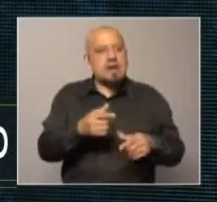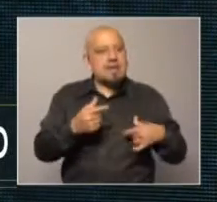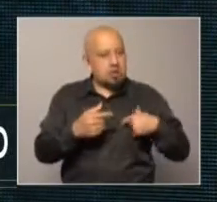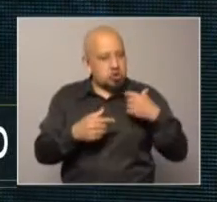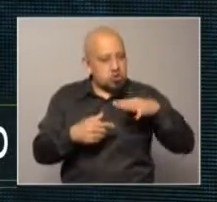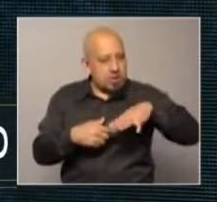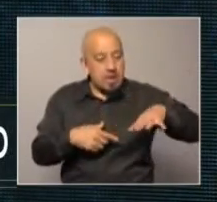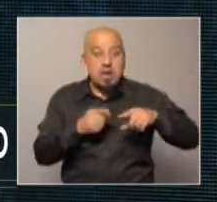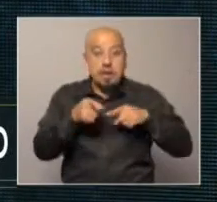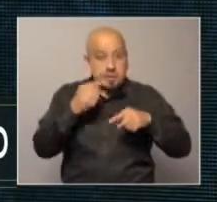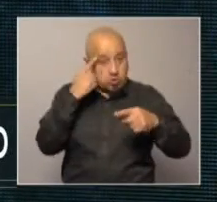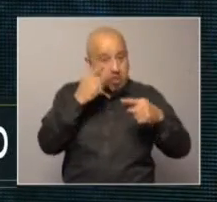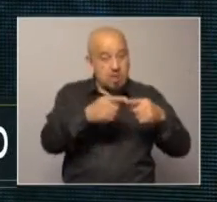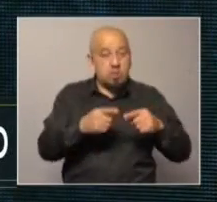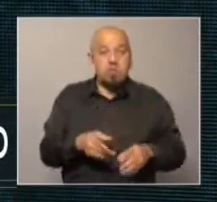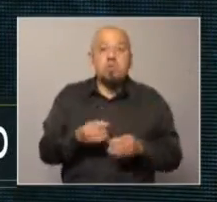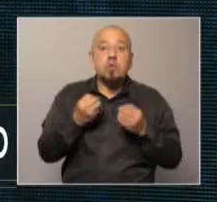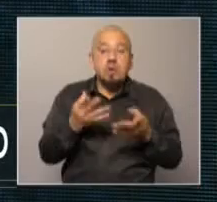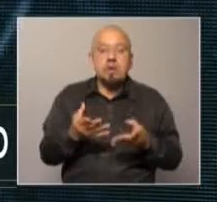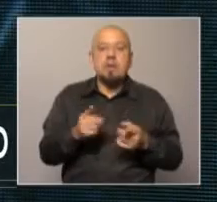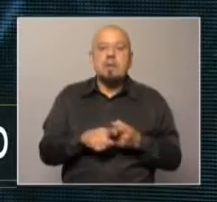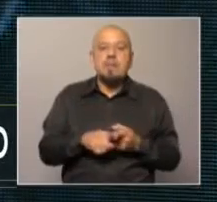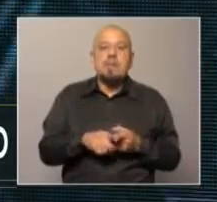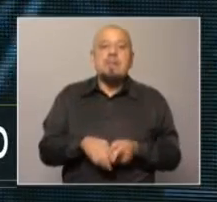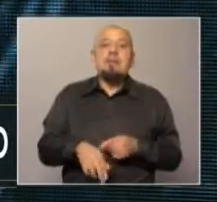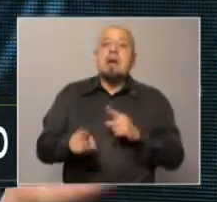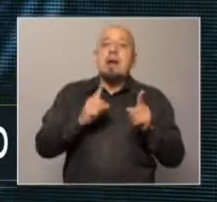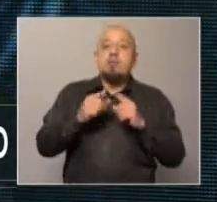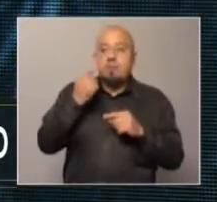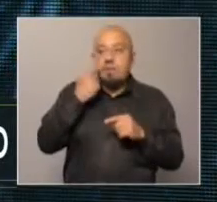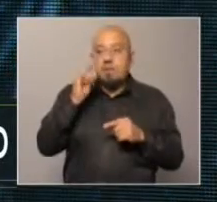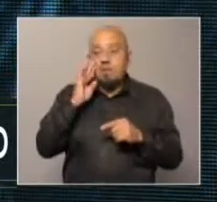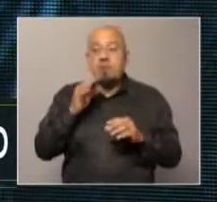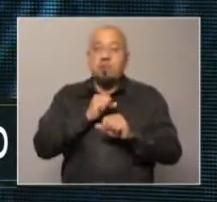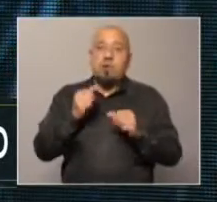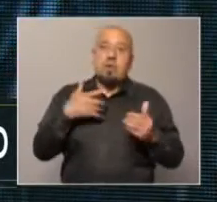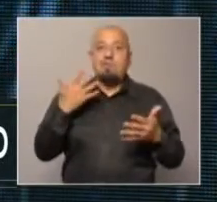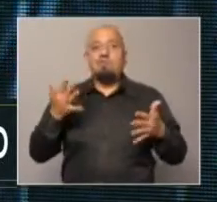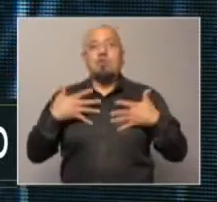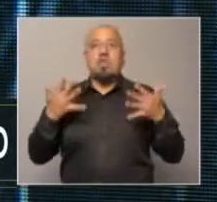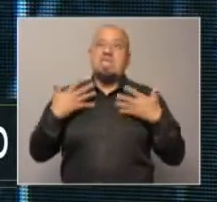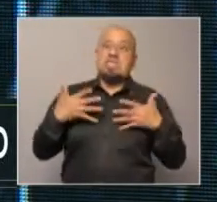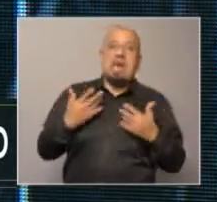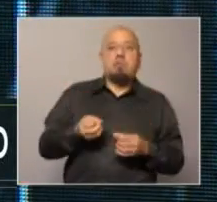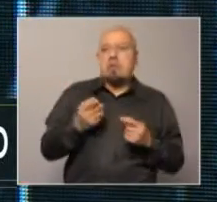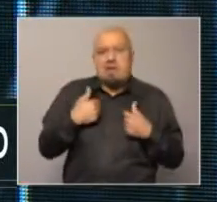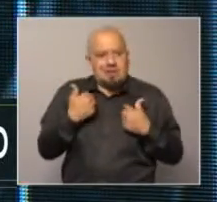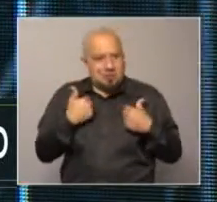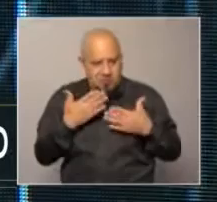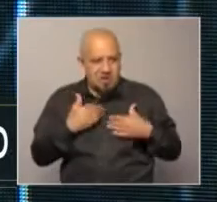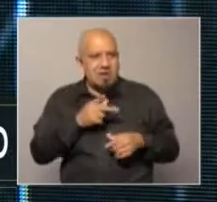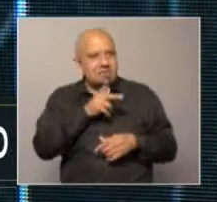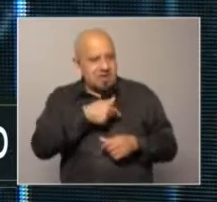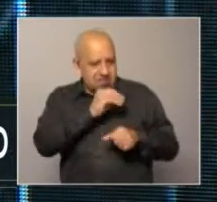hablamos mucho de eso, pero ¿por qué? ¿Por qué está por detrás eso? ¿Algún padre o madre se puede quejar, ¿no? ¿Por qué tenemos que